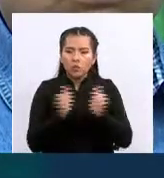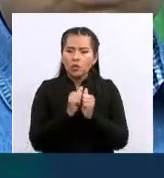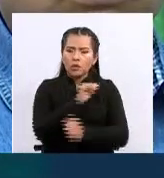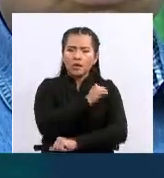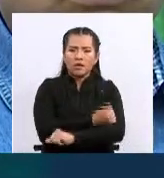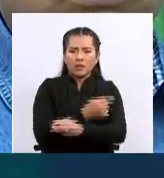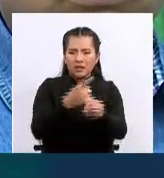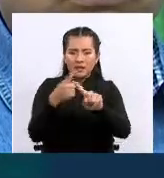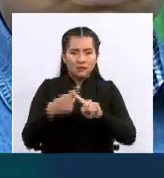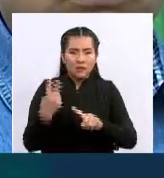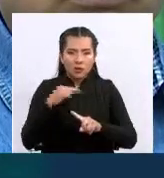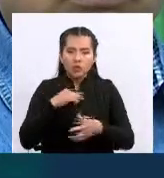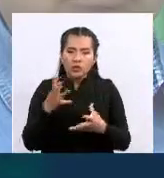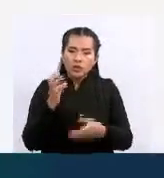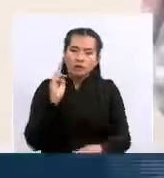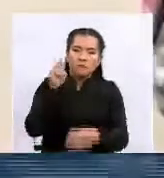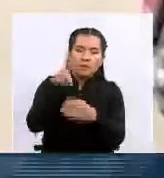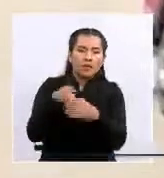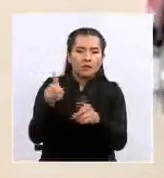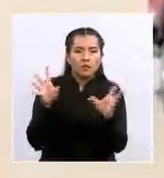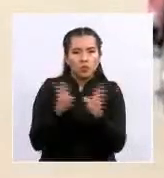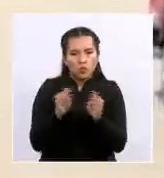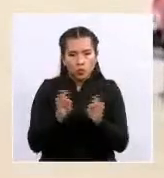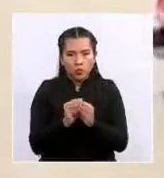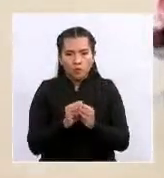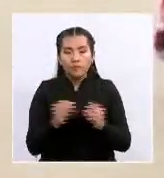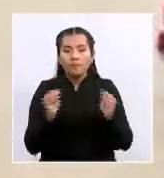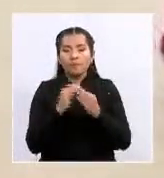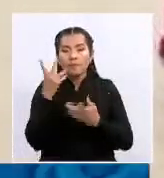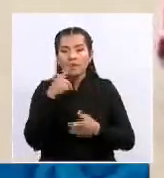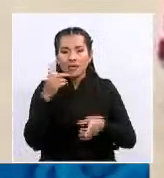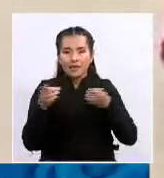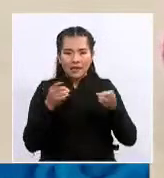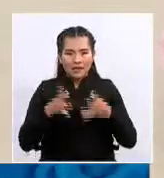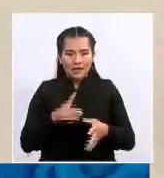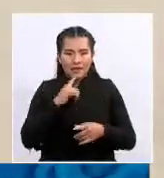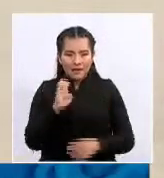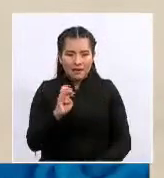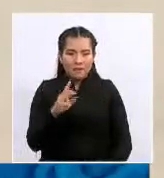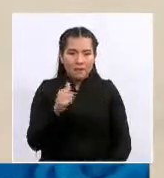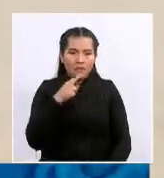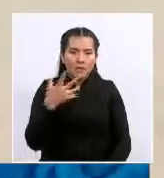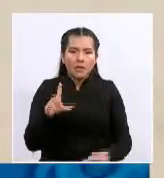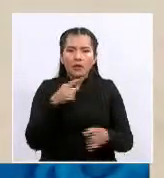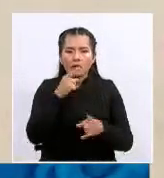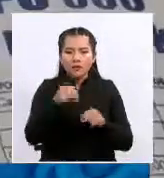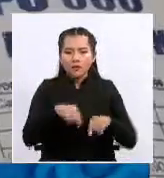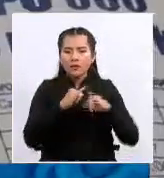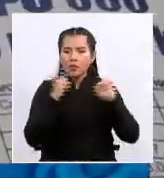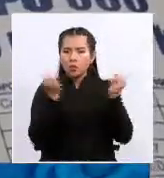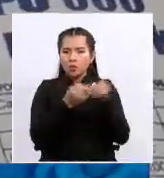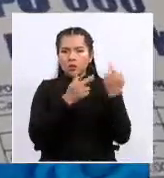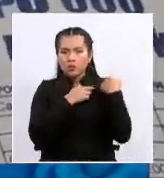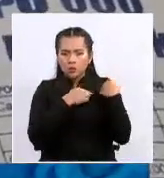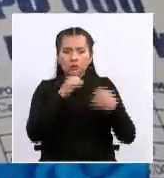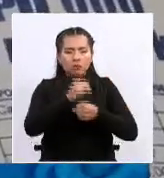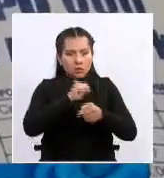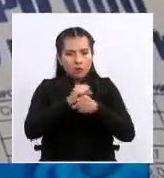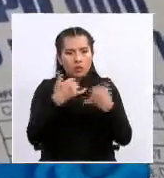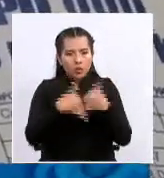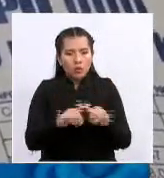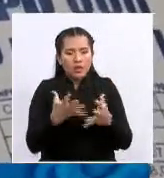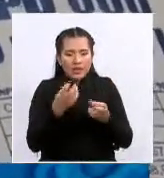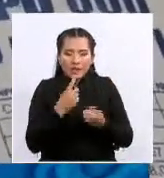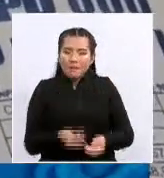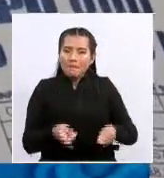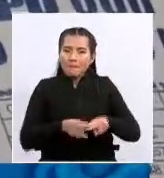pertinentes participar en esas mesas técnicas. Por su parte, el gerente de EMAPA, Franklin Flores, aseguró que la institución trabaja en incrementar aún más la producción